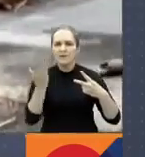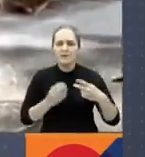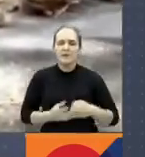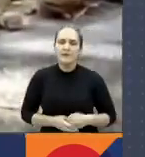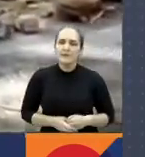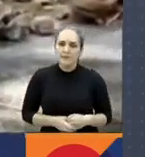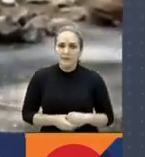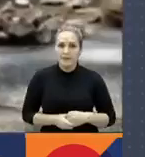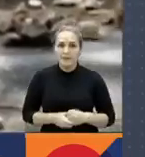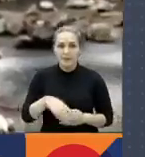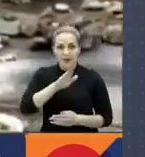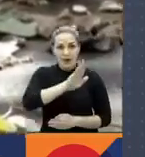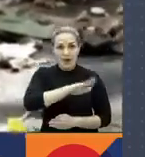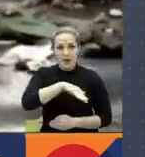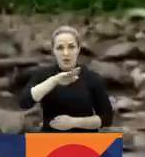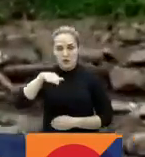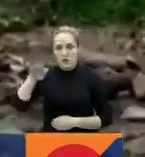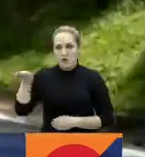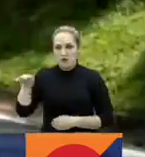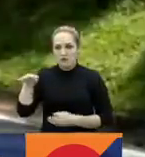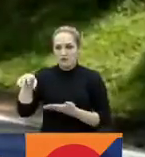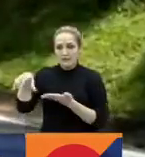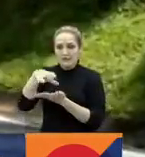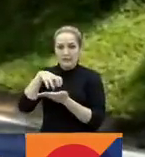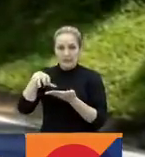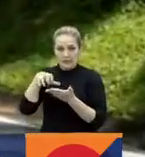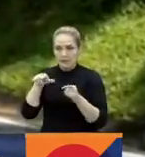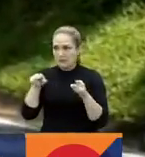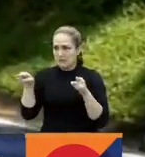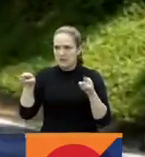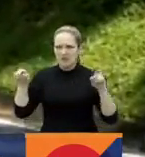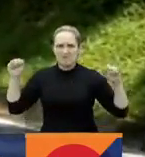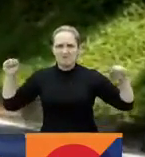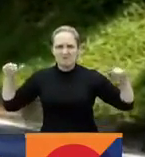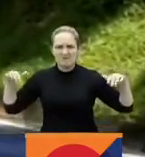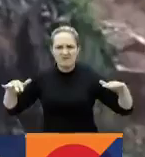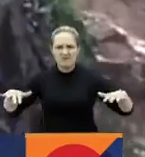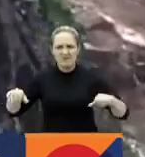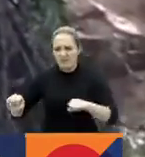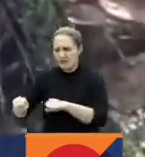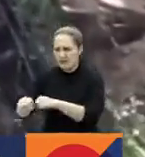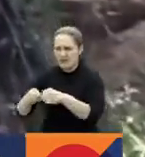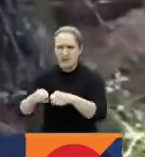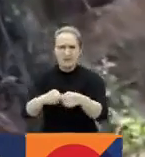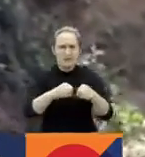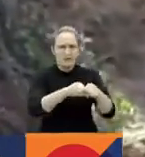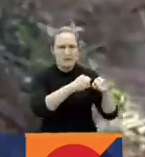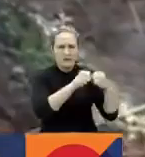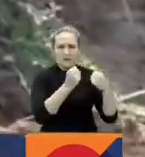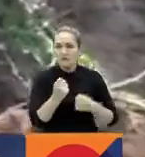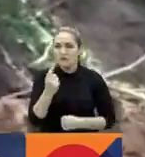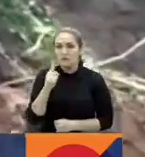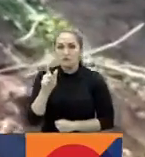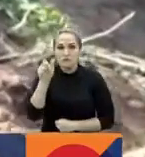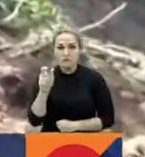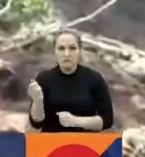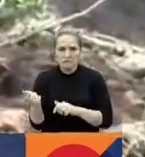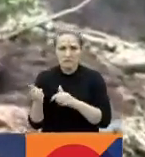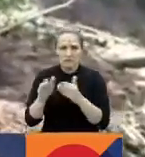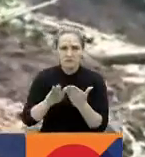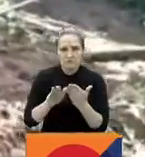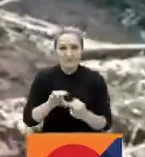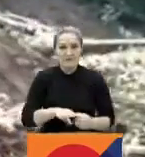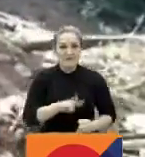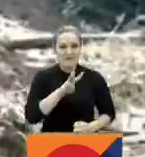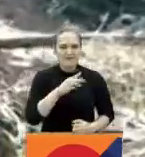En Antioquia y Santander, las lluvias generaron derrumbes y daños en viviendas. Una persona murió y 3 más resultaron